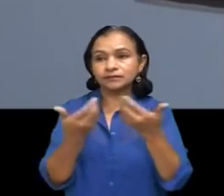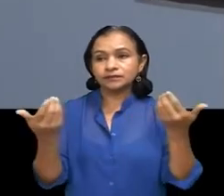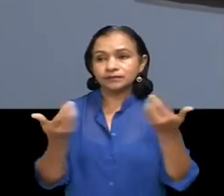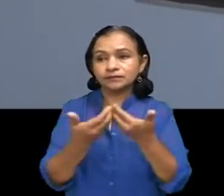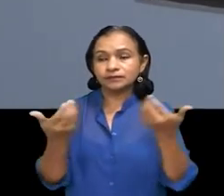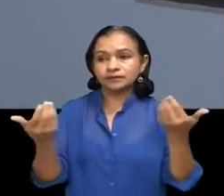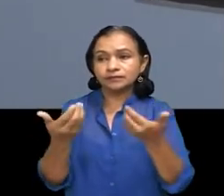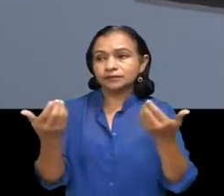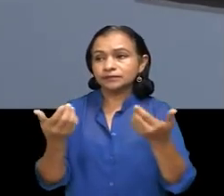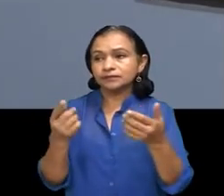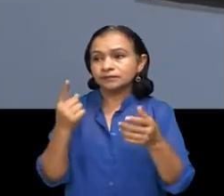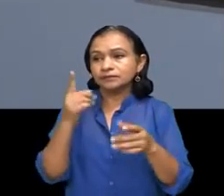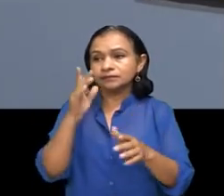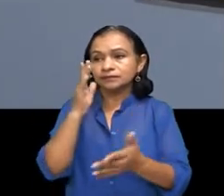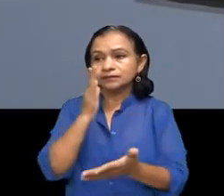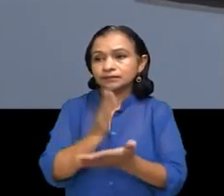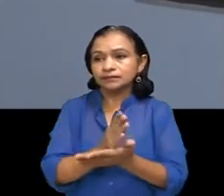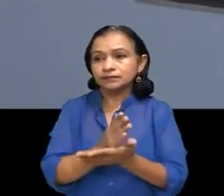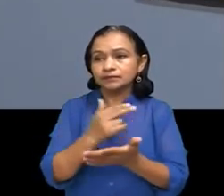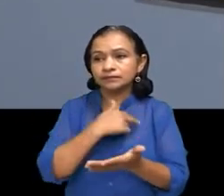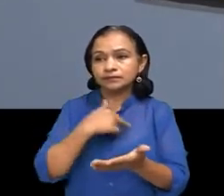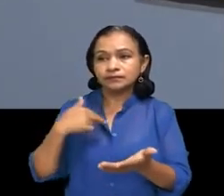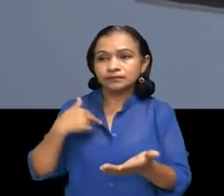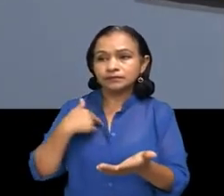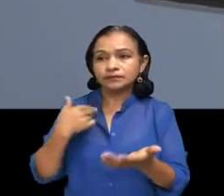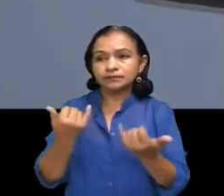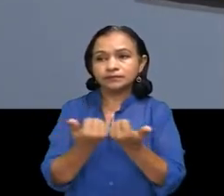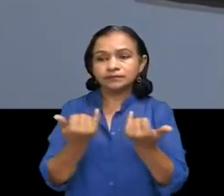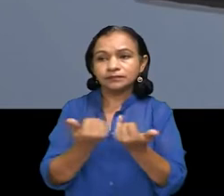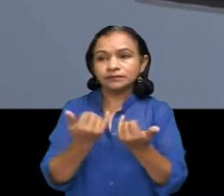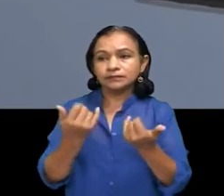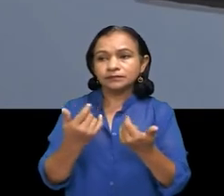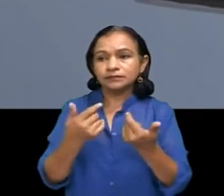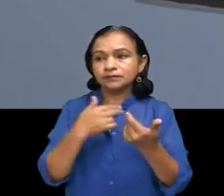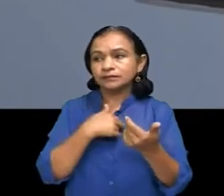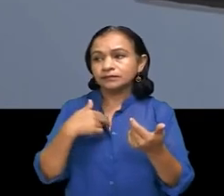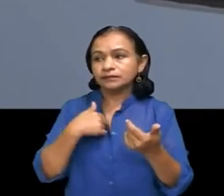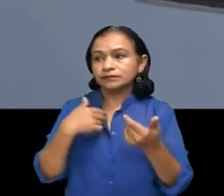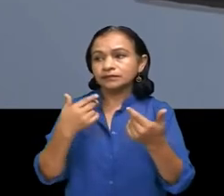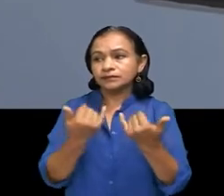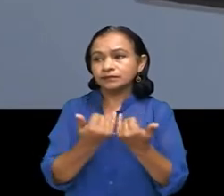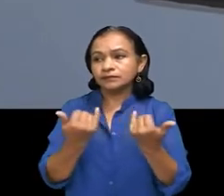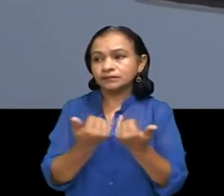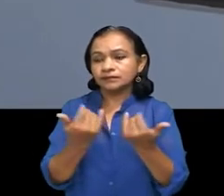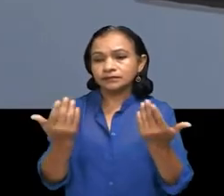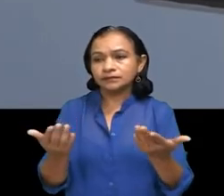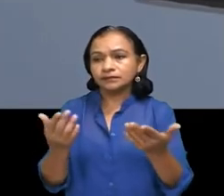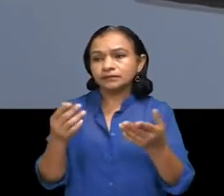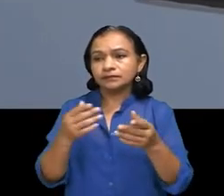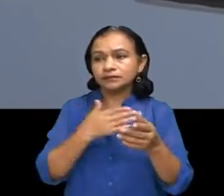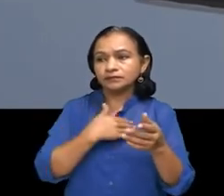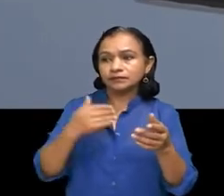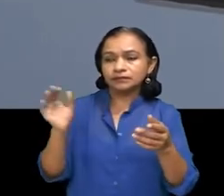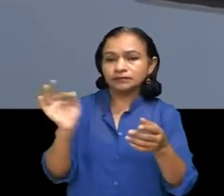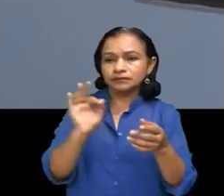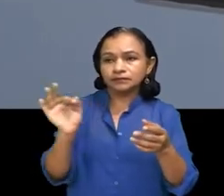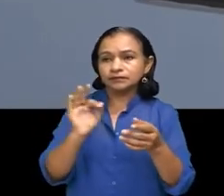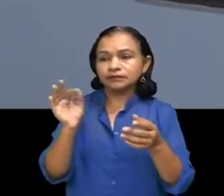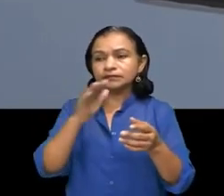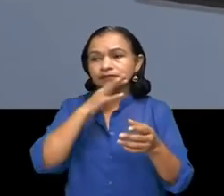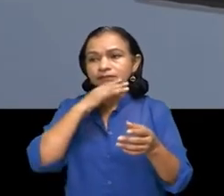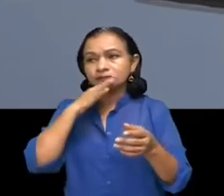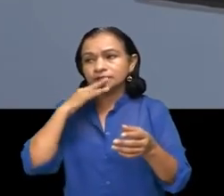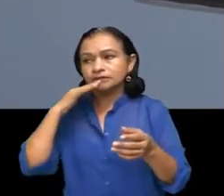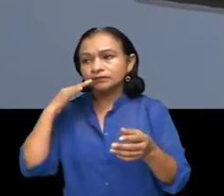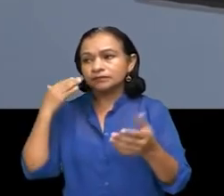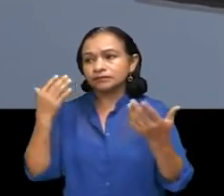una vez que se sacó y se deshidrató, se fueron separando los lotes de la que tenía un mejor tamaño, un mejor color,